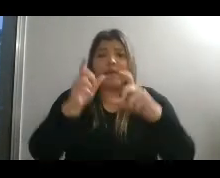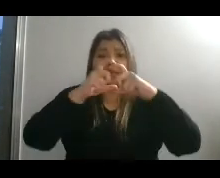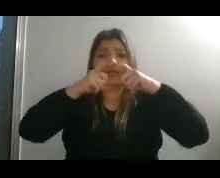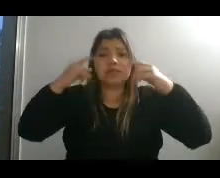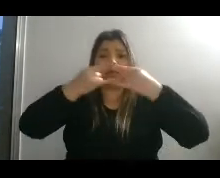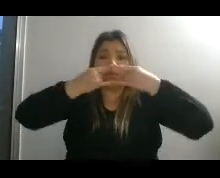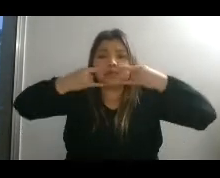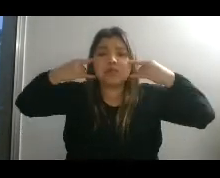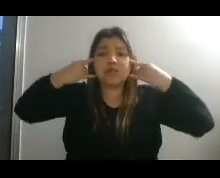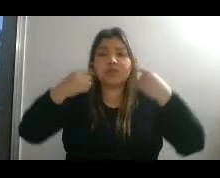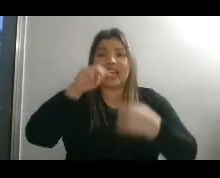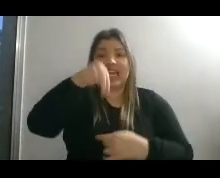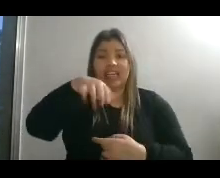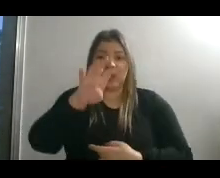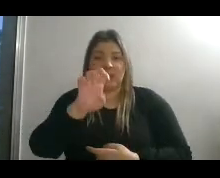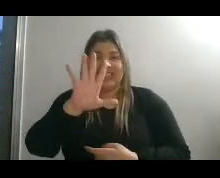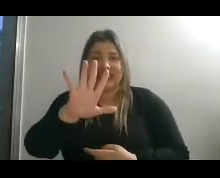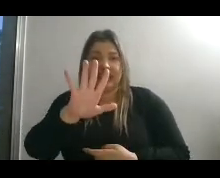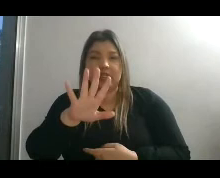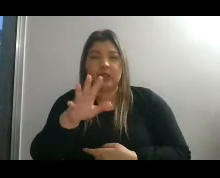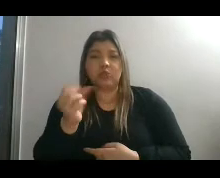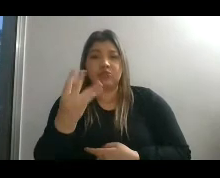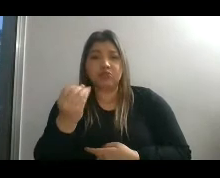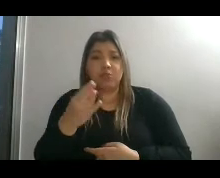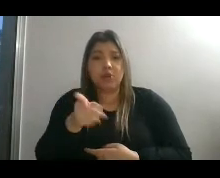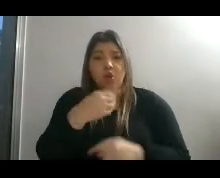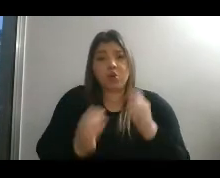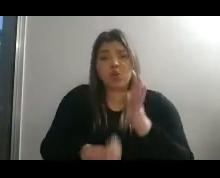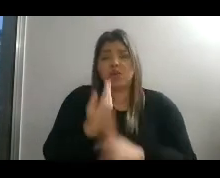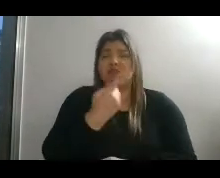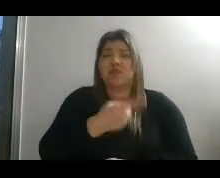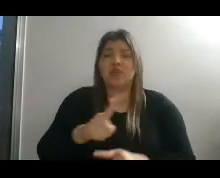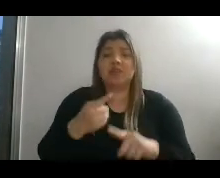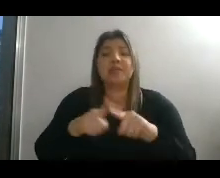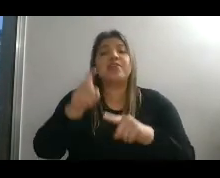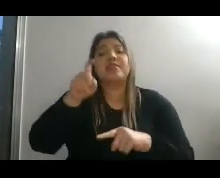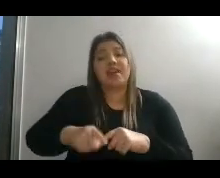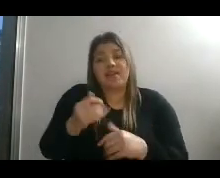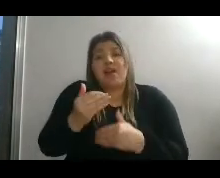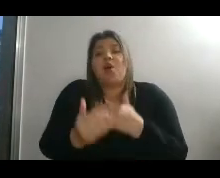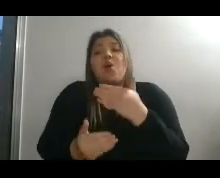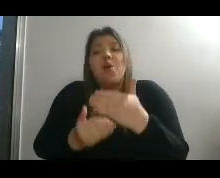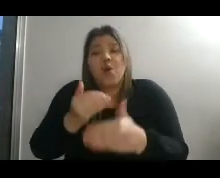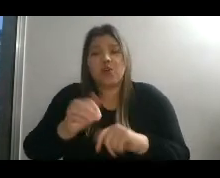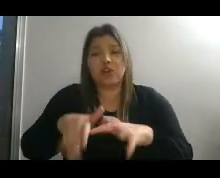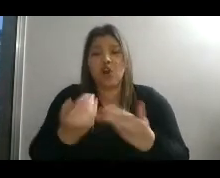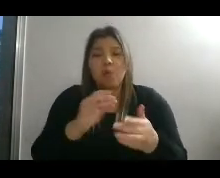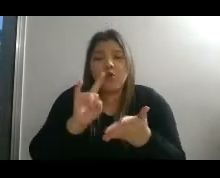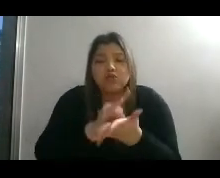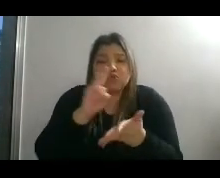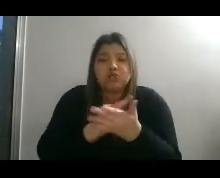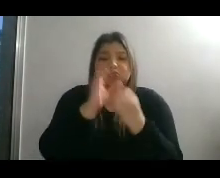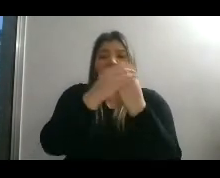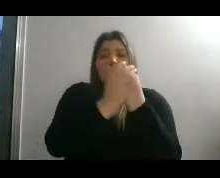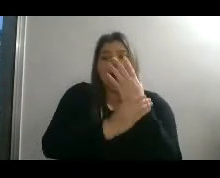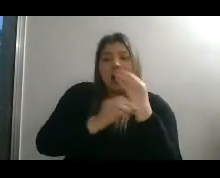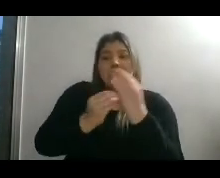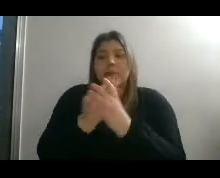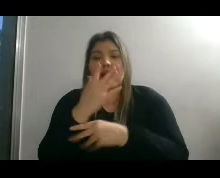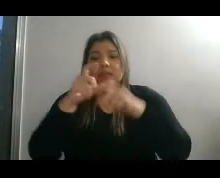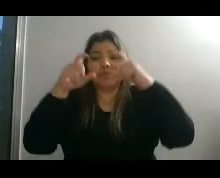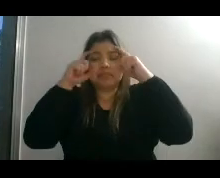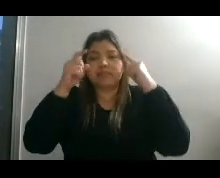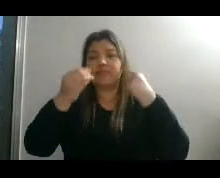sí tienen un orden lógico para ponérmelos y para quitármelos con el fin de evitar la